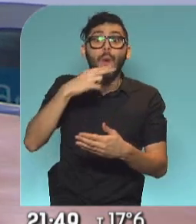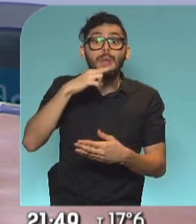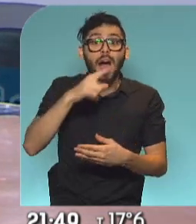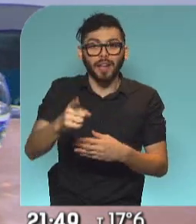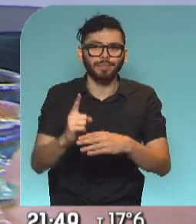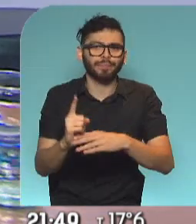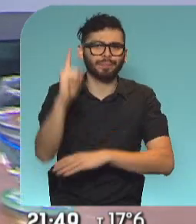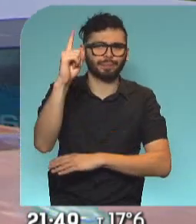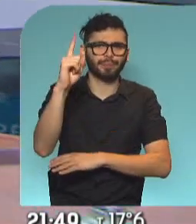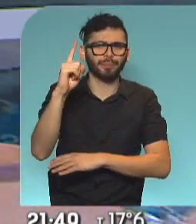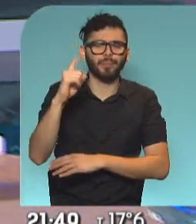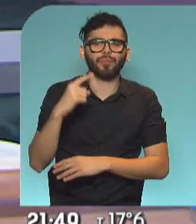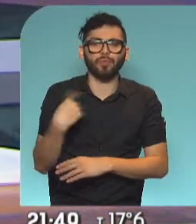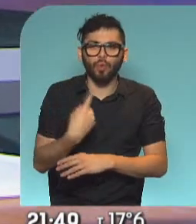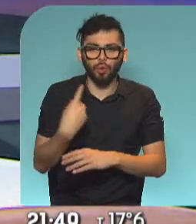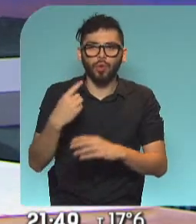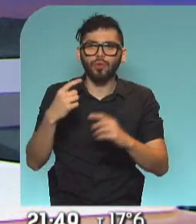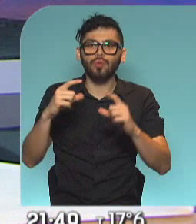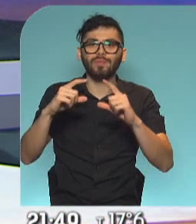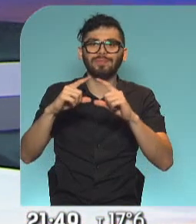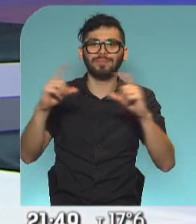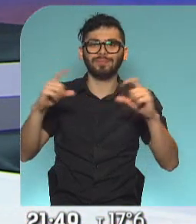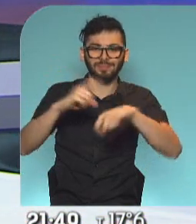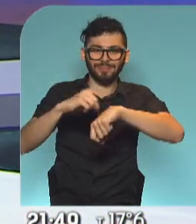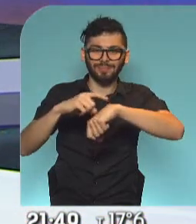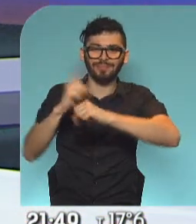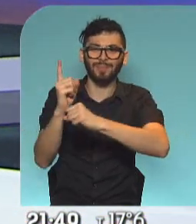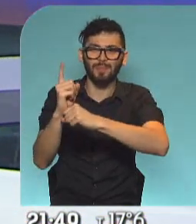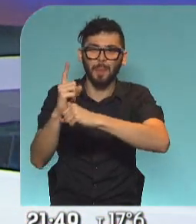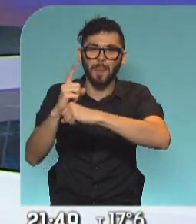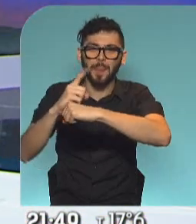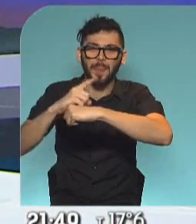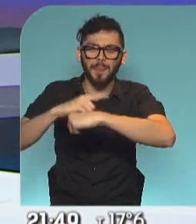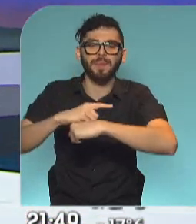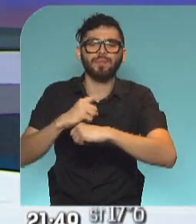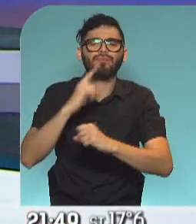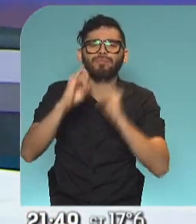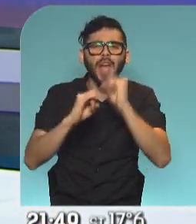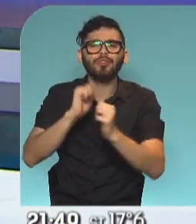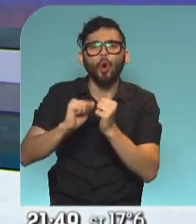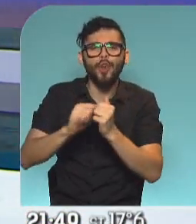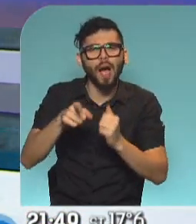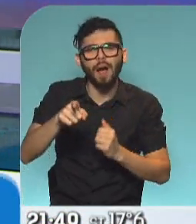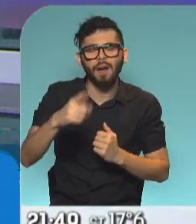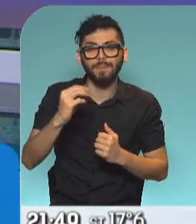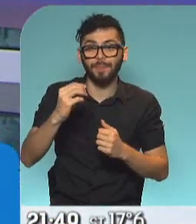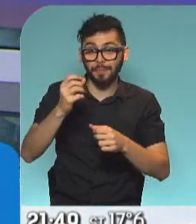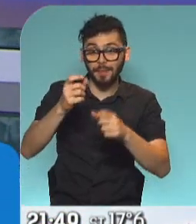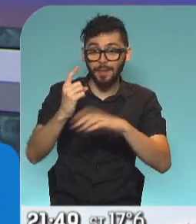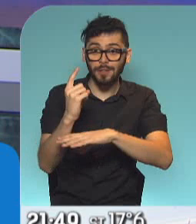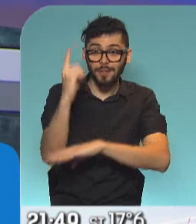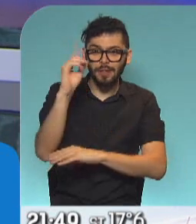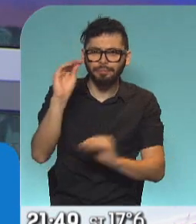nosotros vamos a realizar esta cuenta regresiva y vamos a seguir conociendo historias. 900 personas trabajaron en